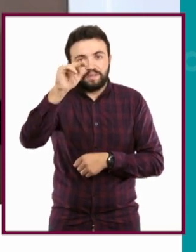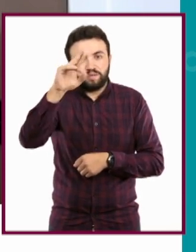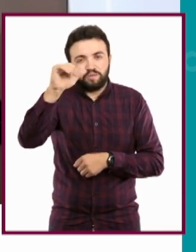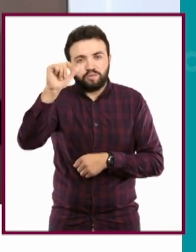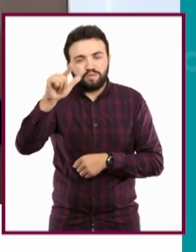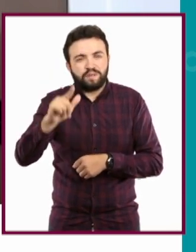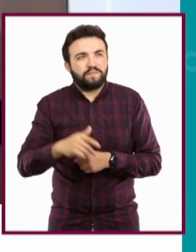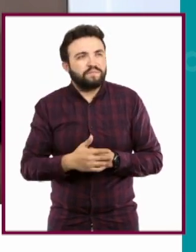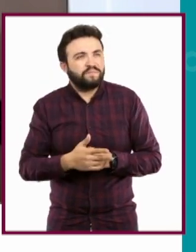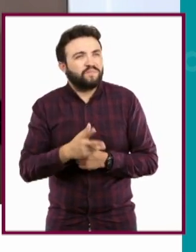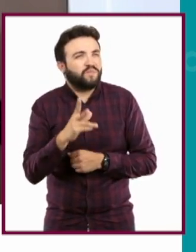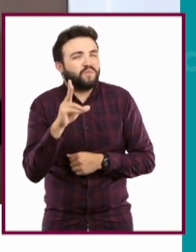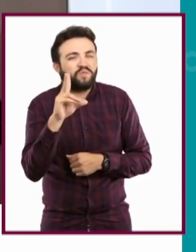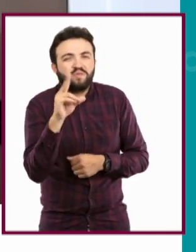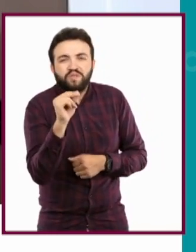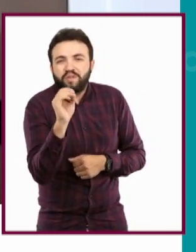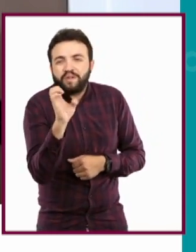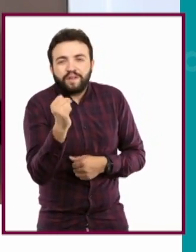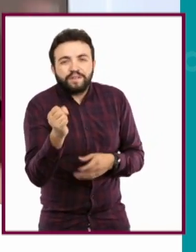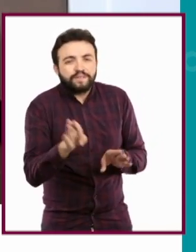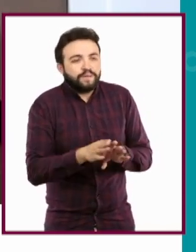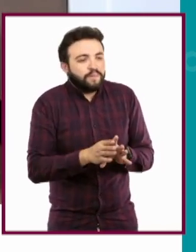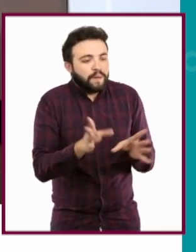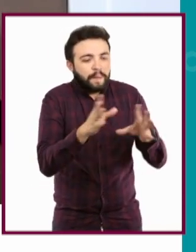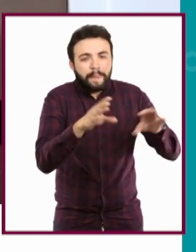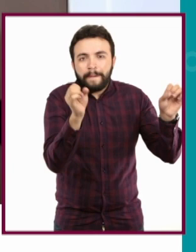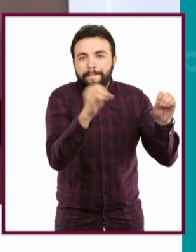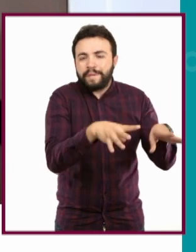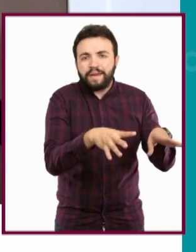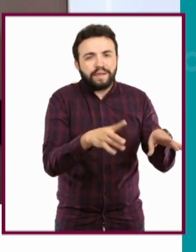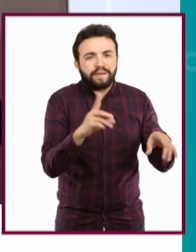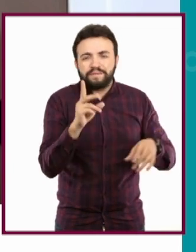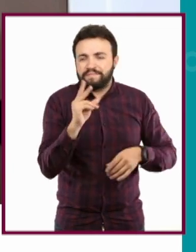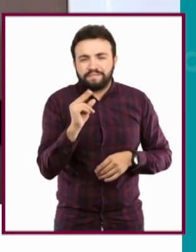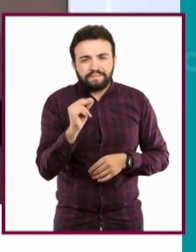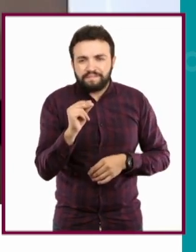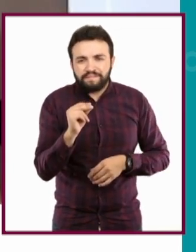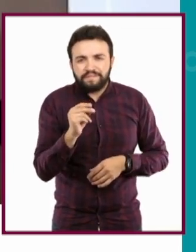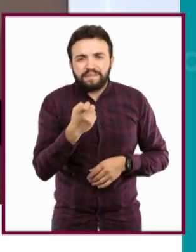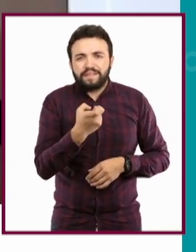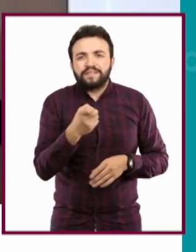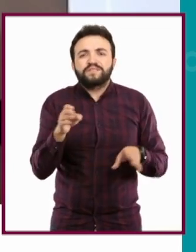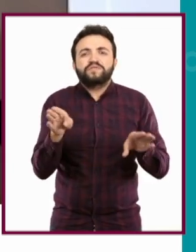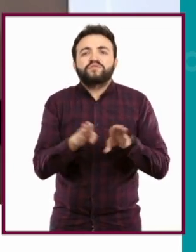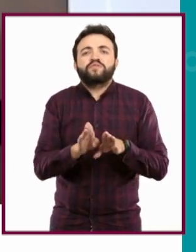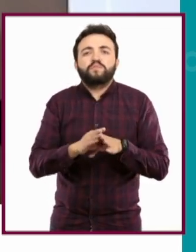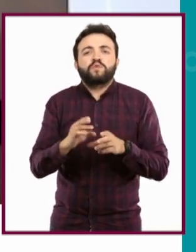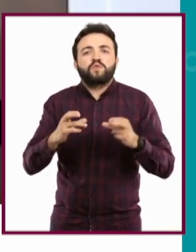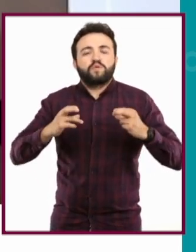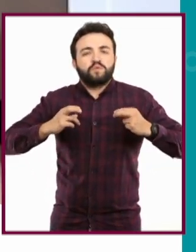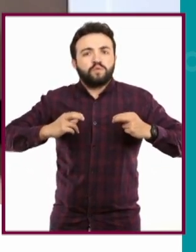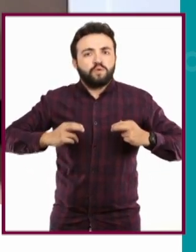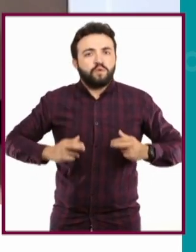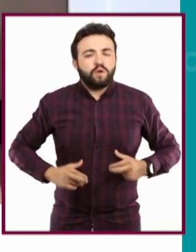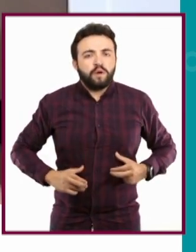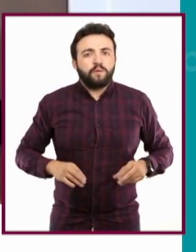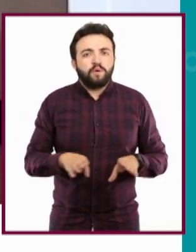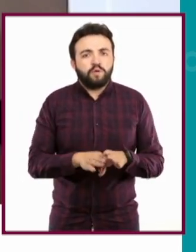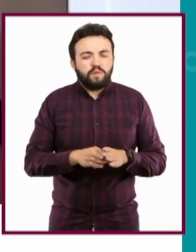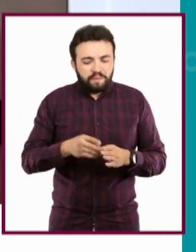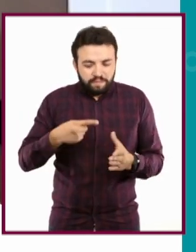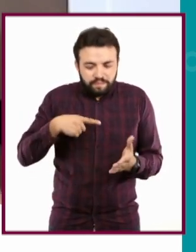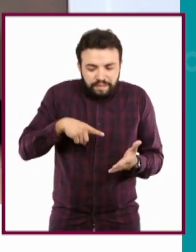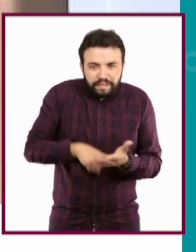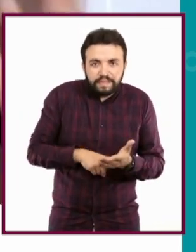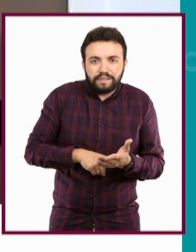algo mágico, ¿no? Se trata de algo que se cimenta en el cuerpo. La inteligencia espiritual,